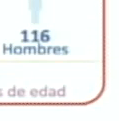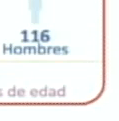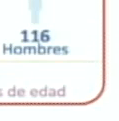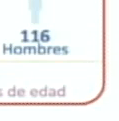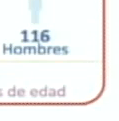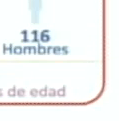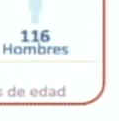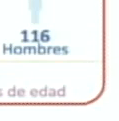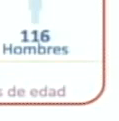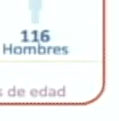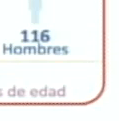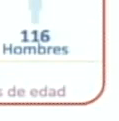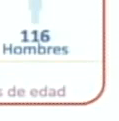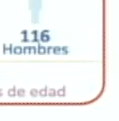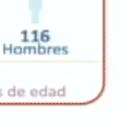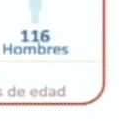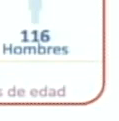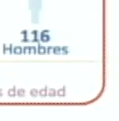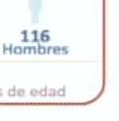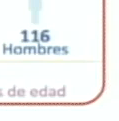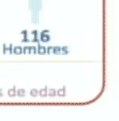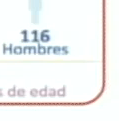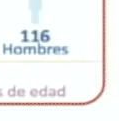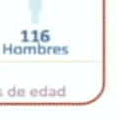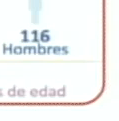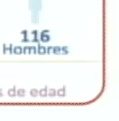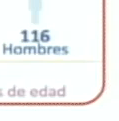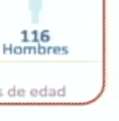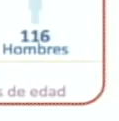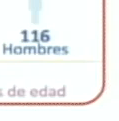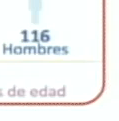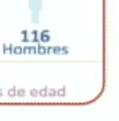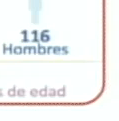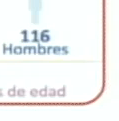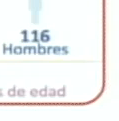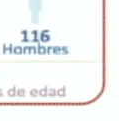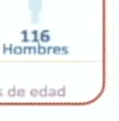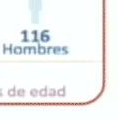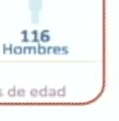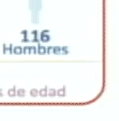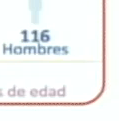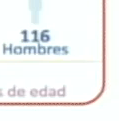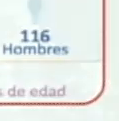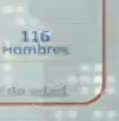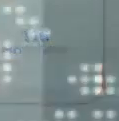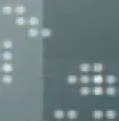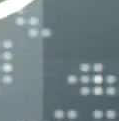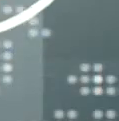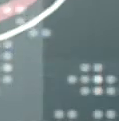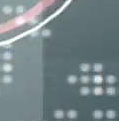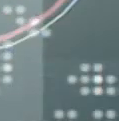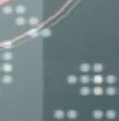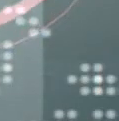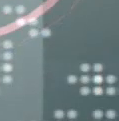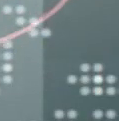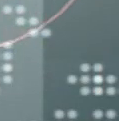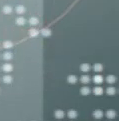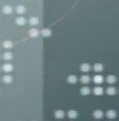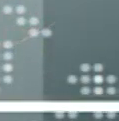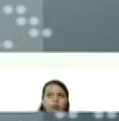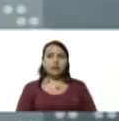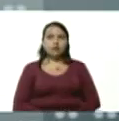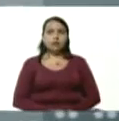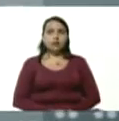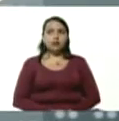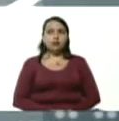mercado de la fulga, y 7 casos están vinculados a una privada ubicada en la